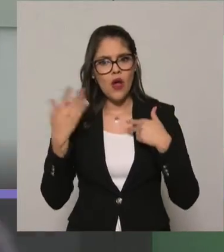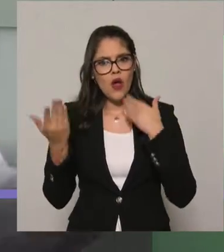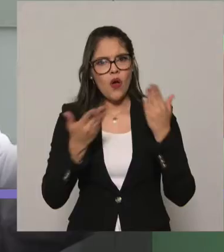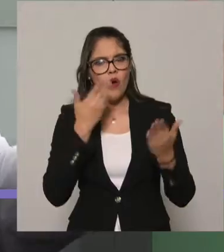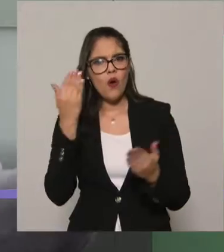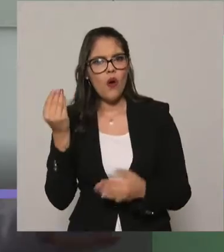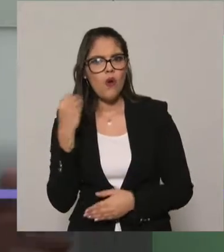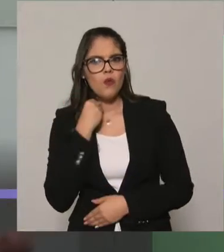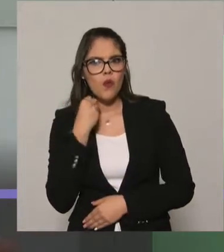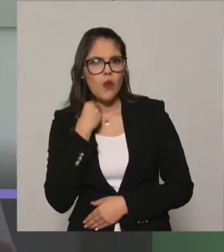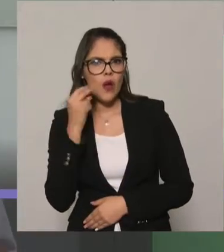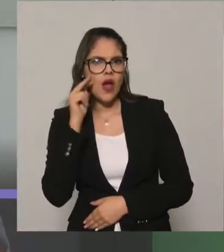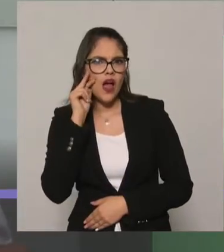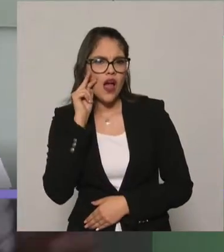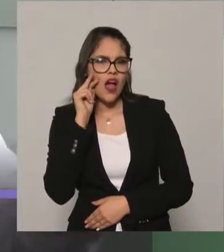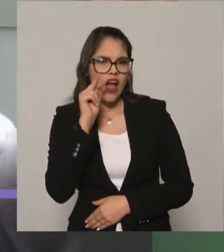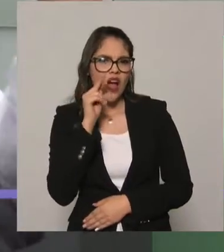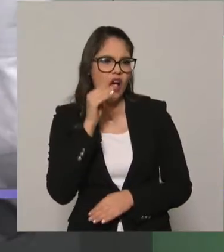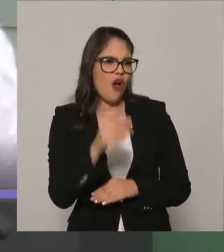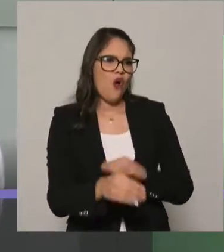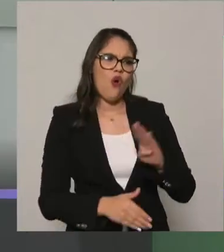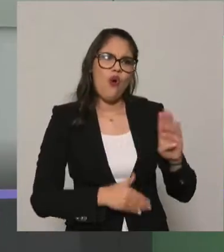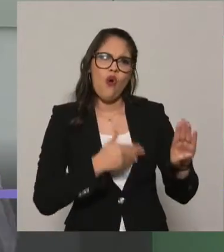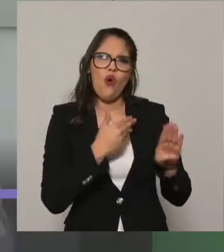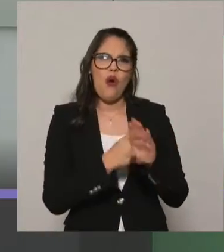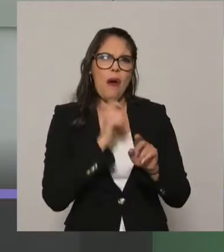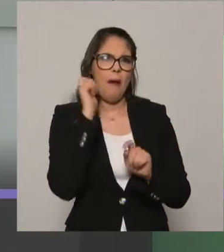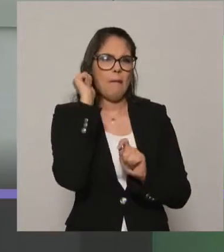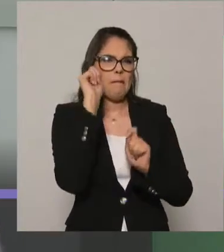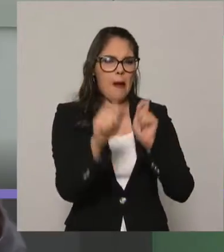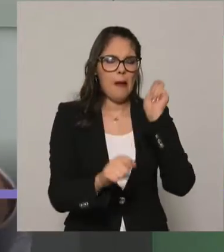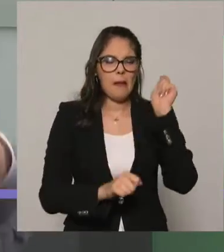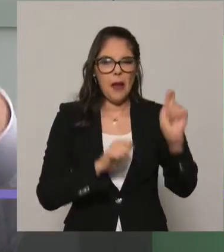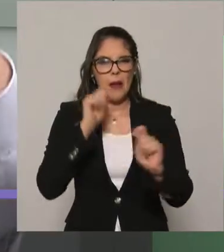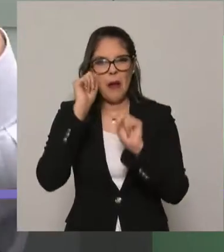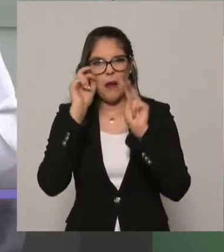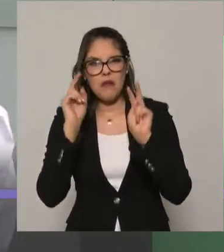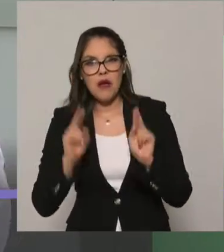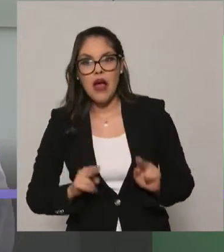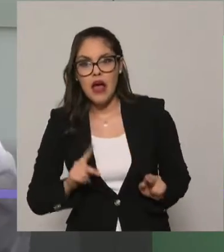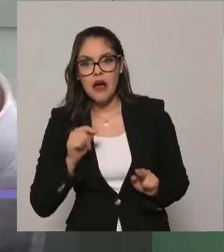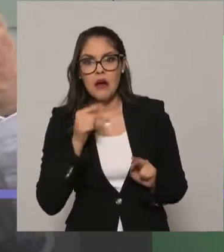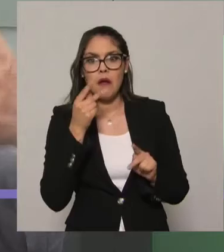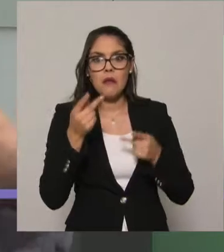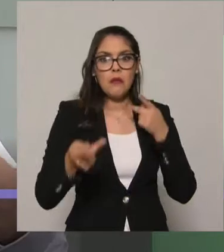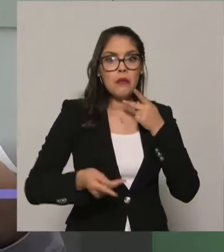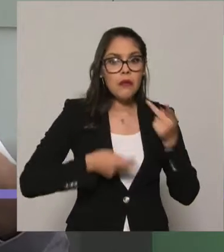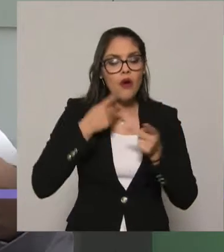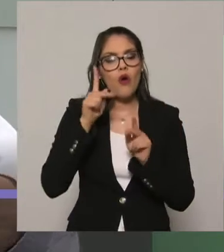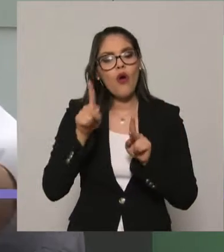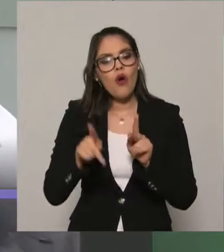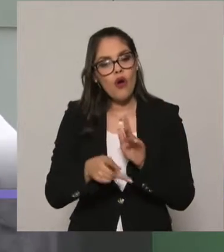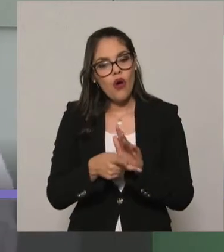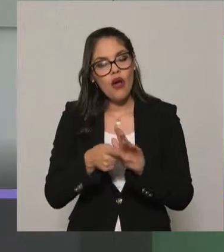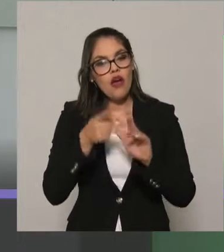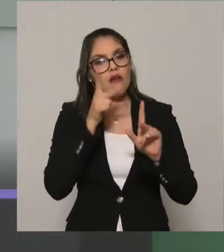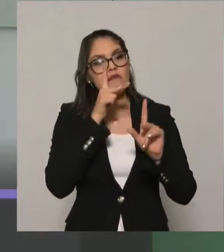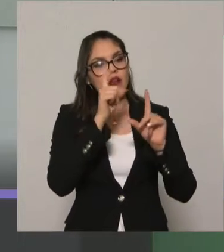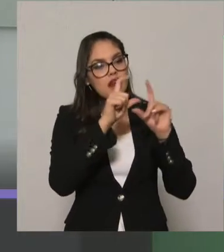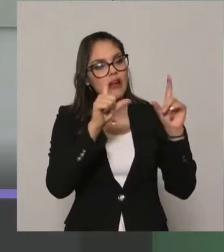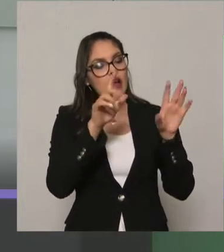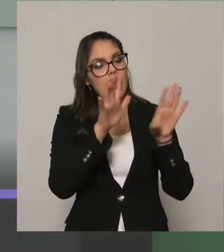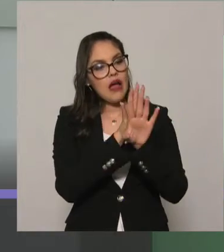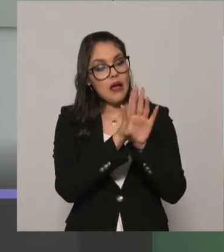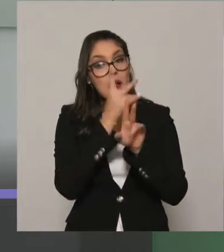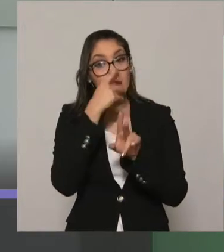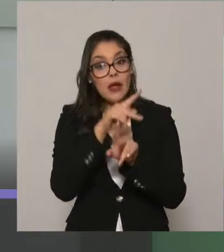Derecho pues se van contra el mural, lo deshacen, y hay toda una polémica que será reabierto con un cambio de esa frase, pero por lo